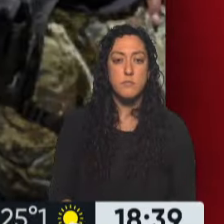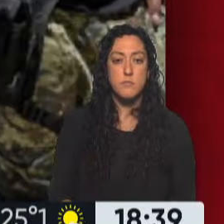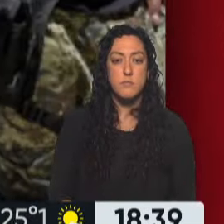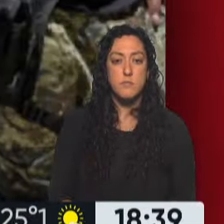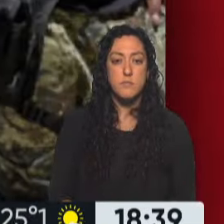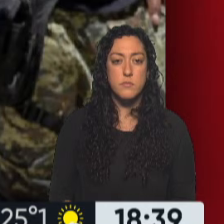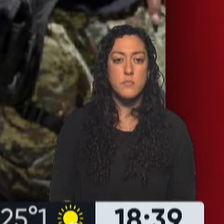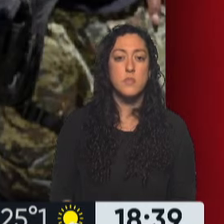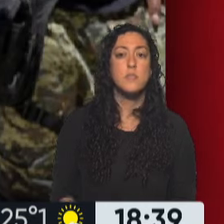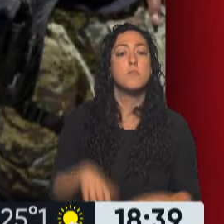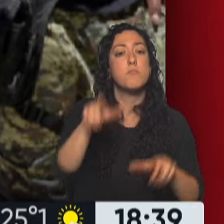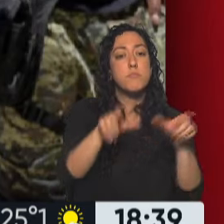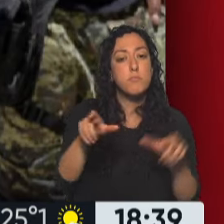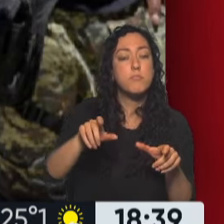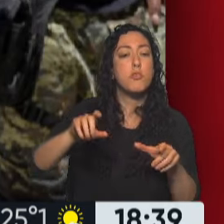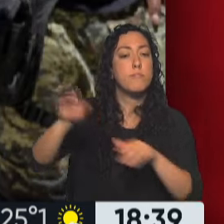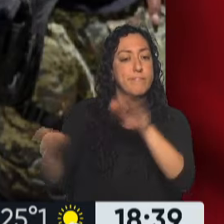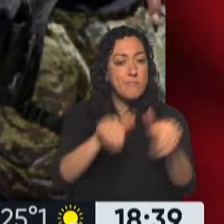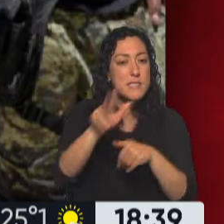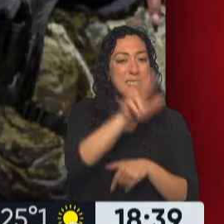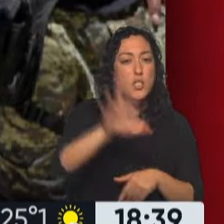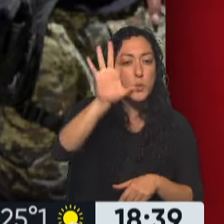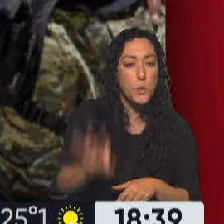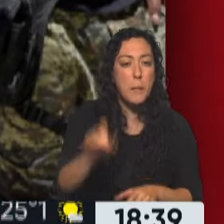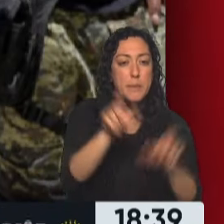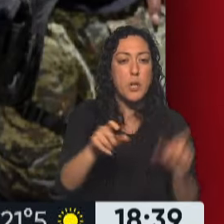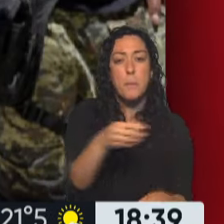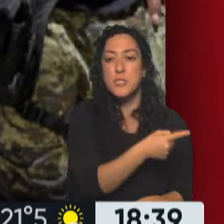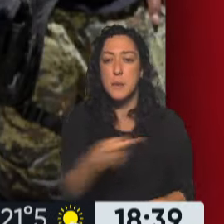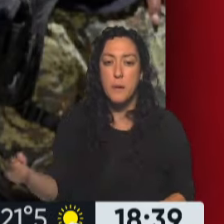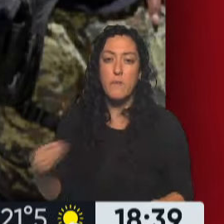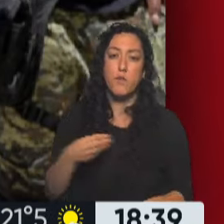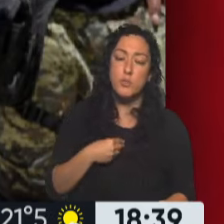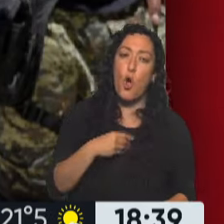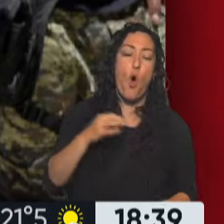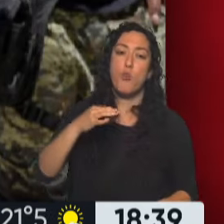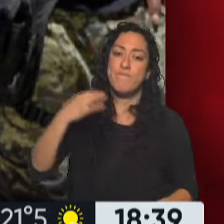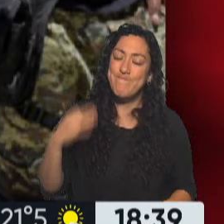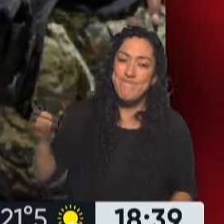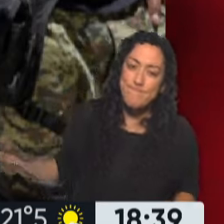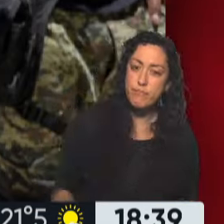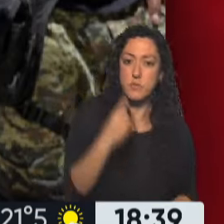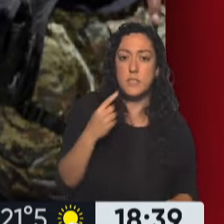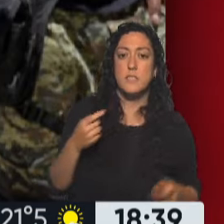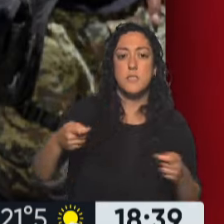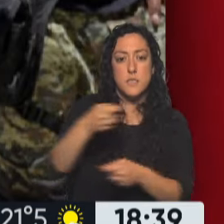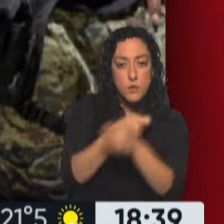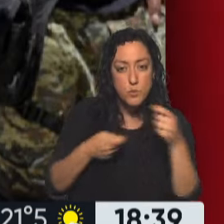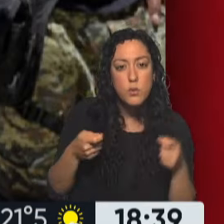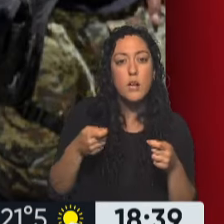Tasa de reclutamiento son 350 personas por semana y se unen de manera voluntaria o forzada al narcotráfico, y las sustancias traficadas en